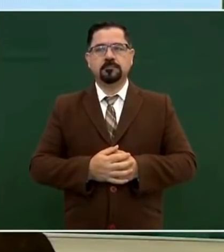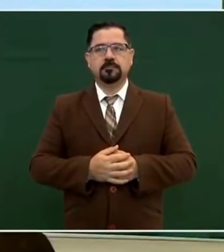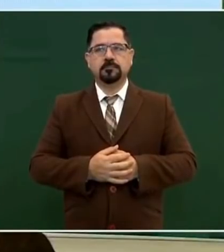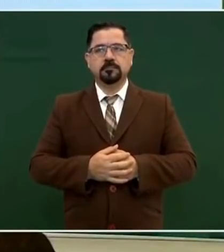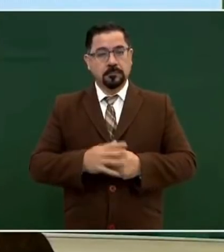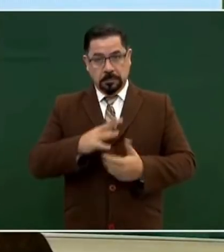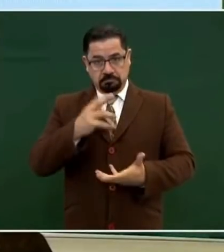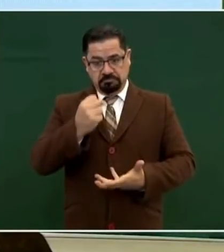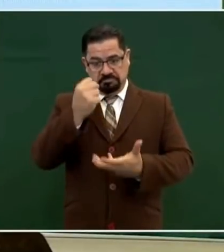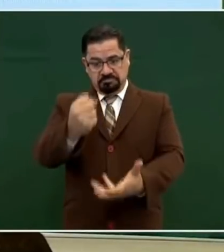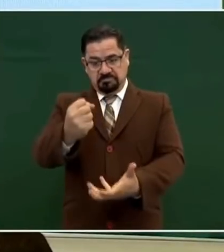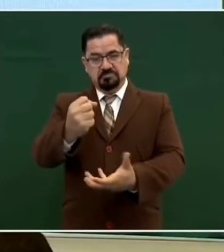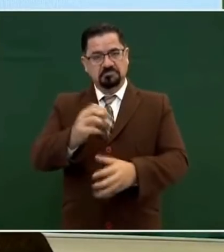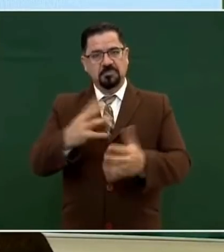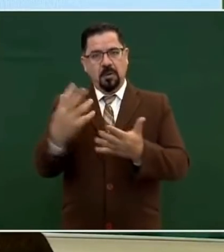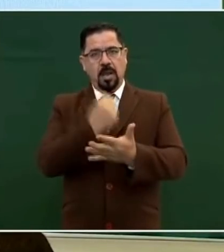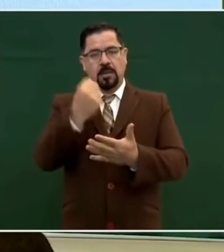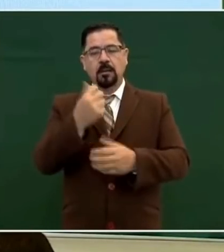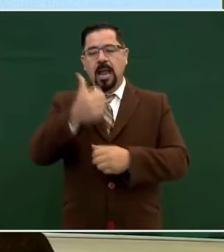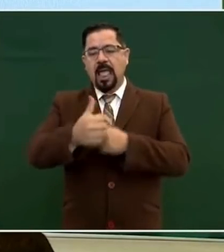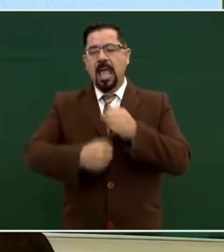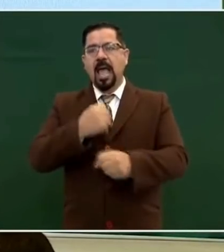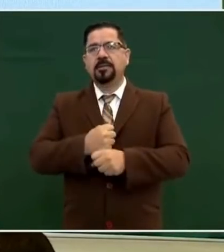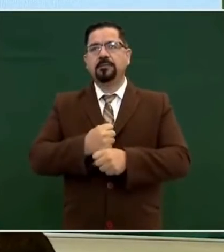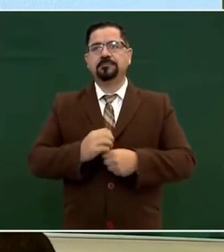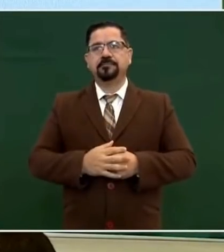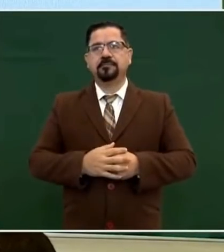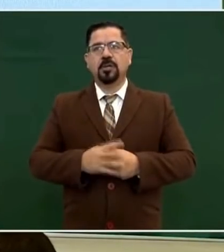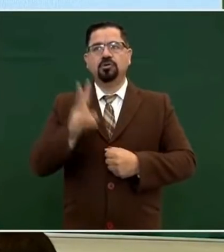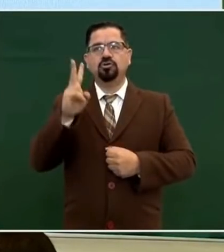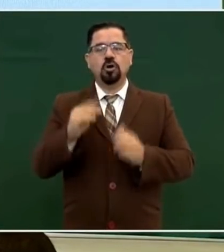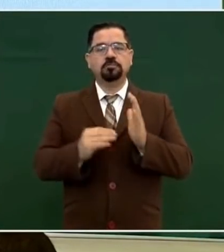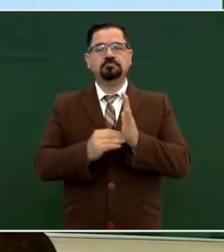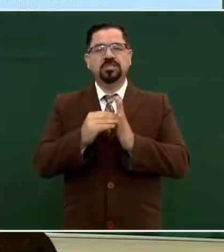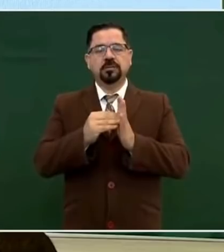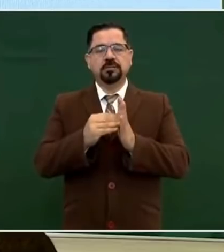Bruto, anual, 2 millones,